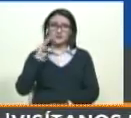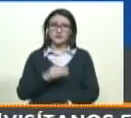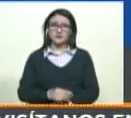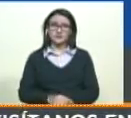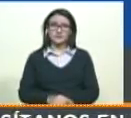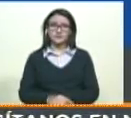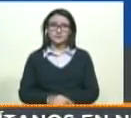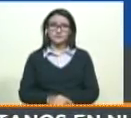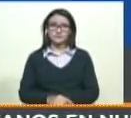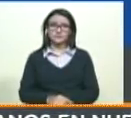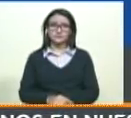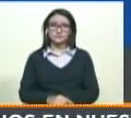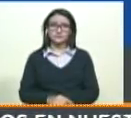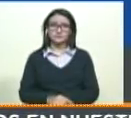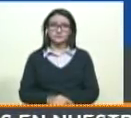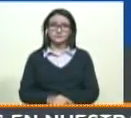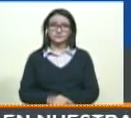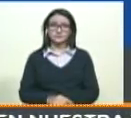que